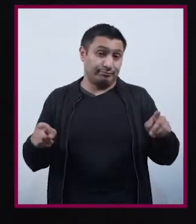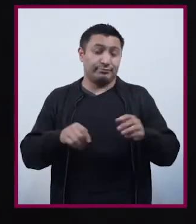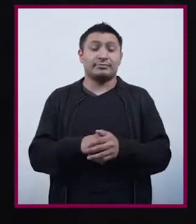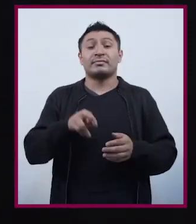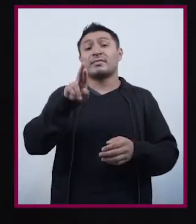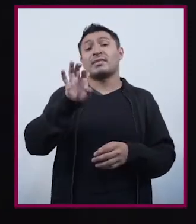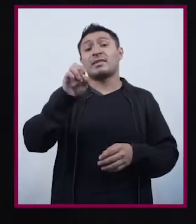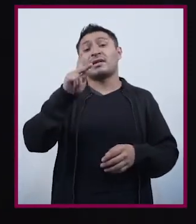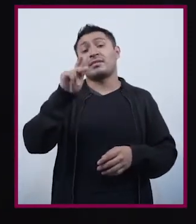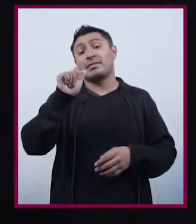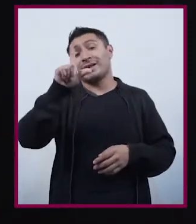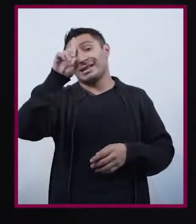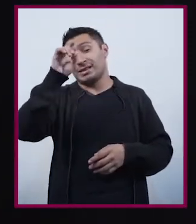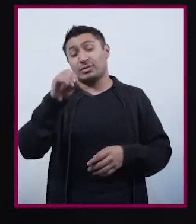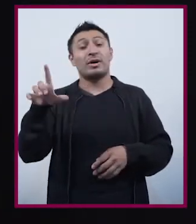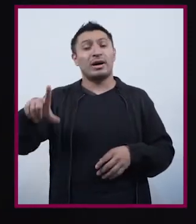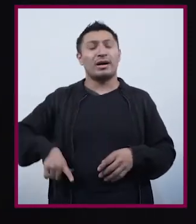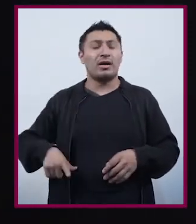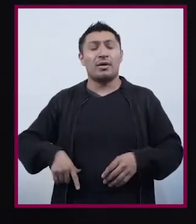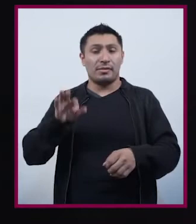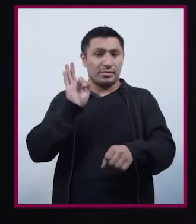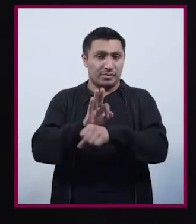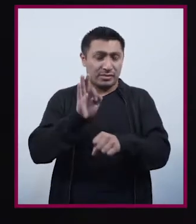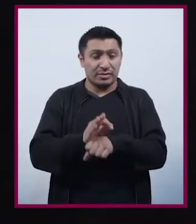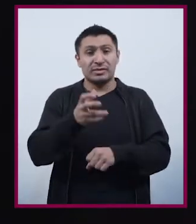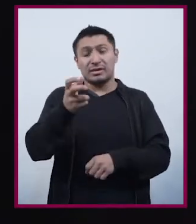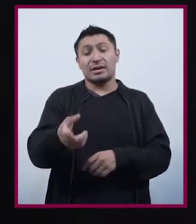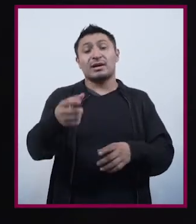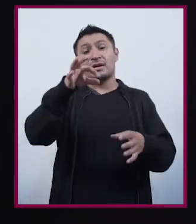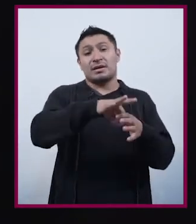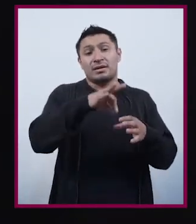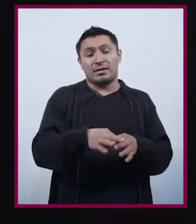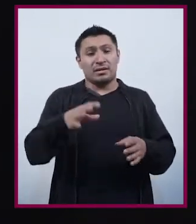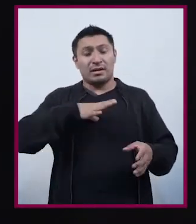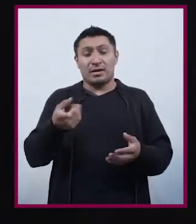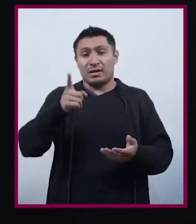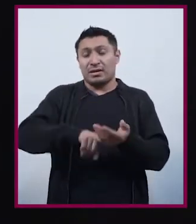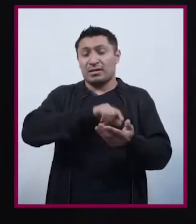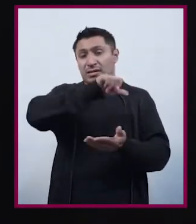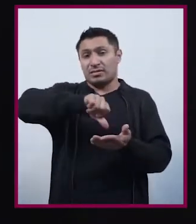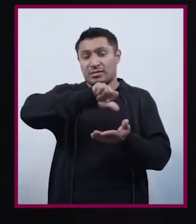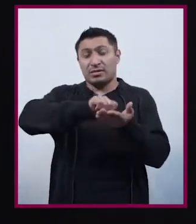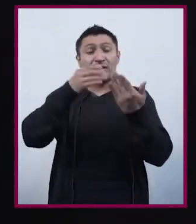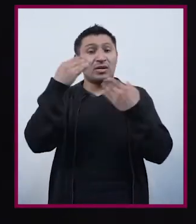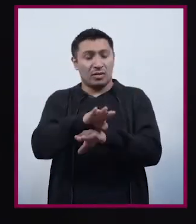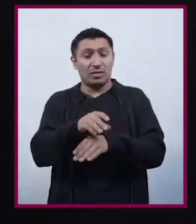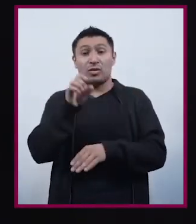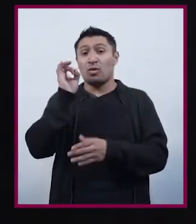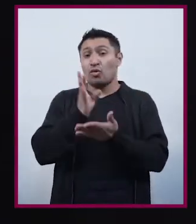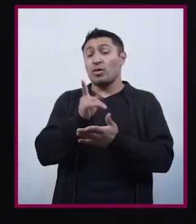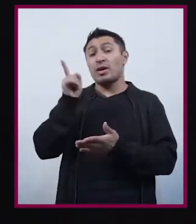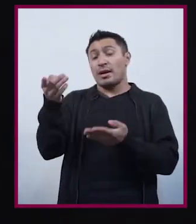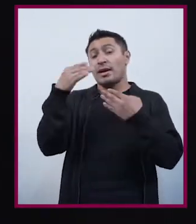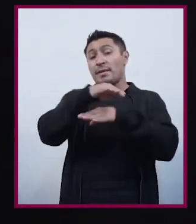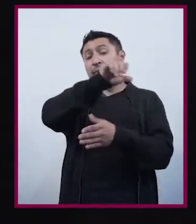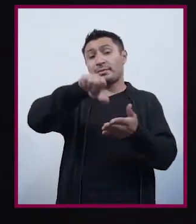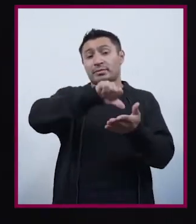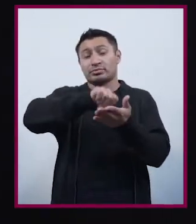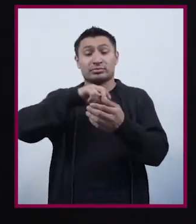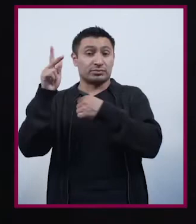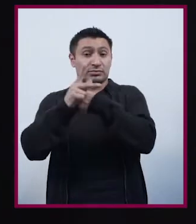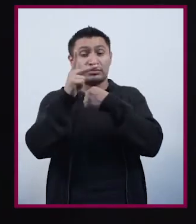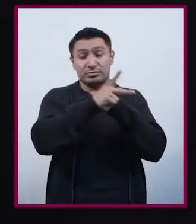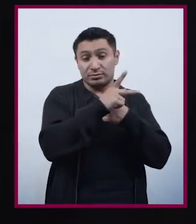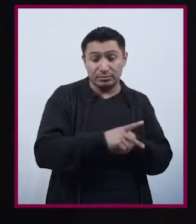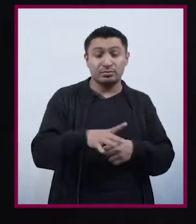El respaldo es generado por el Estado y su reserva monetaria se encuentra en las bancas centrales. Solo las bancas centrales